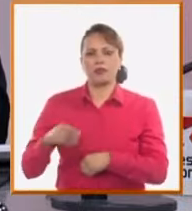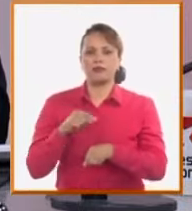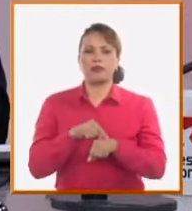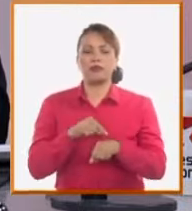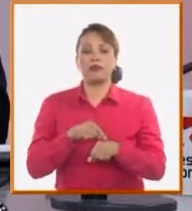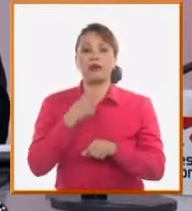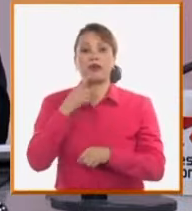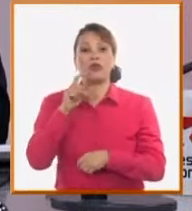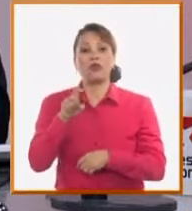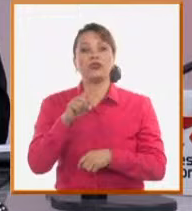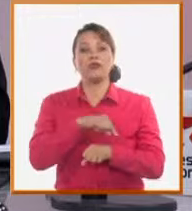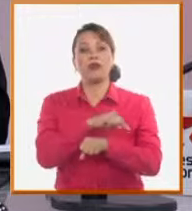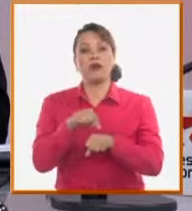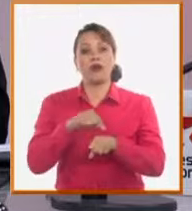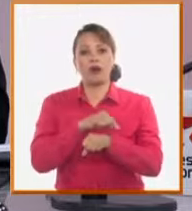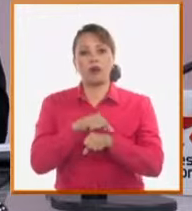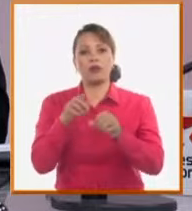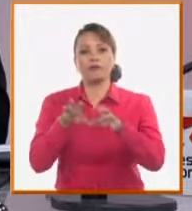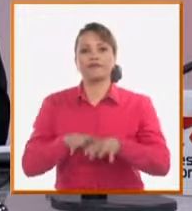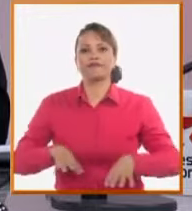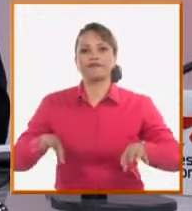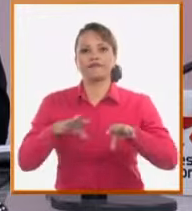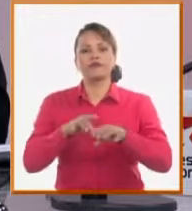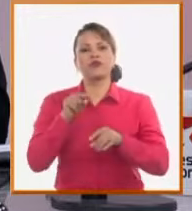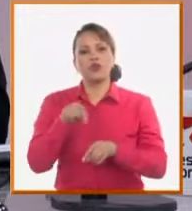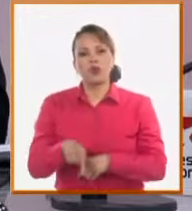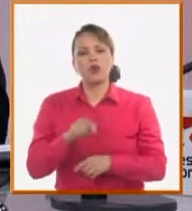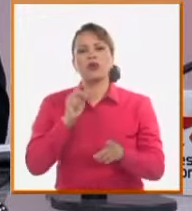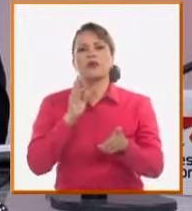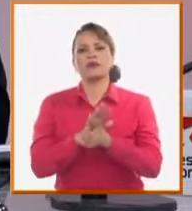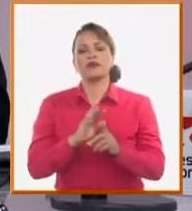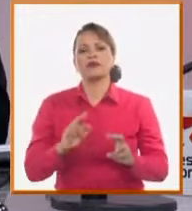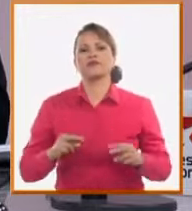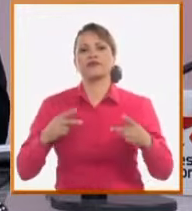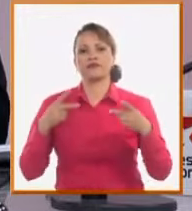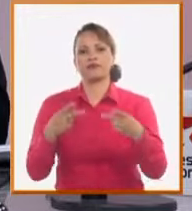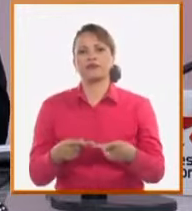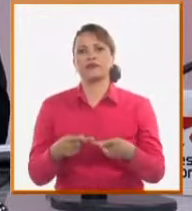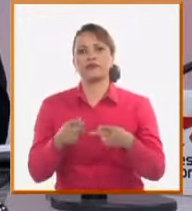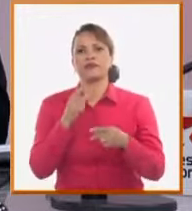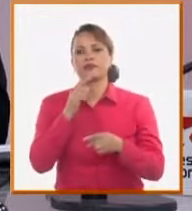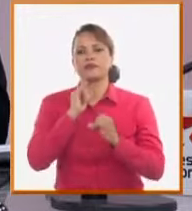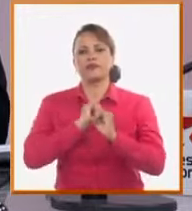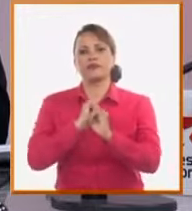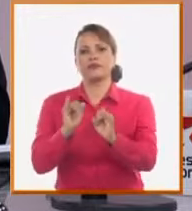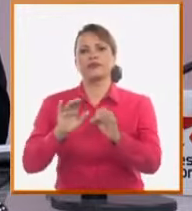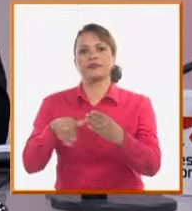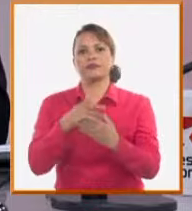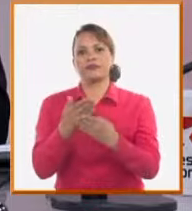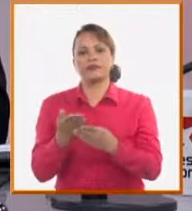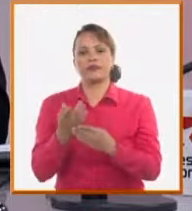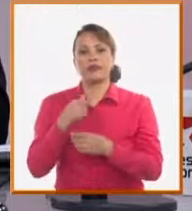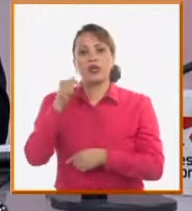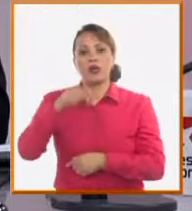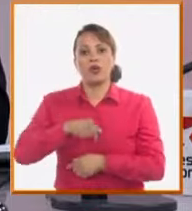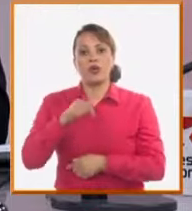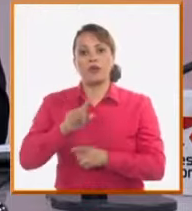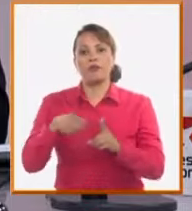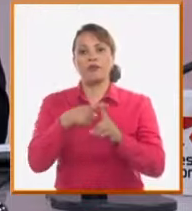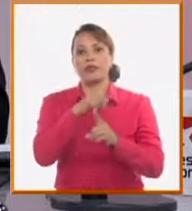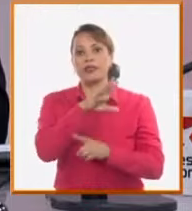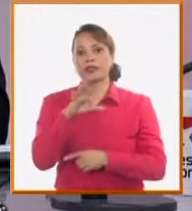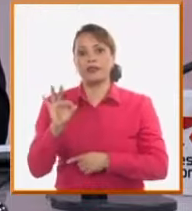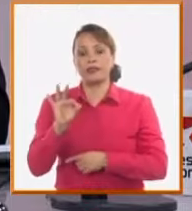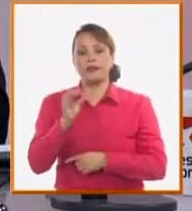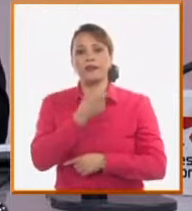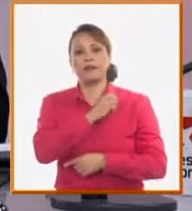últimas horas sin duda nos llevan a comenzar hoy nuevamente con nuestra noticia del día. En la jornada de hoy, más de 100 palestinos